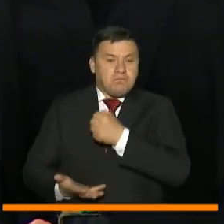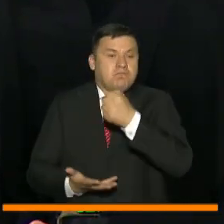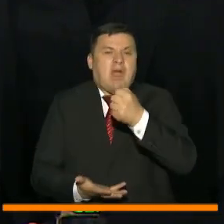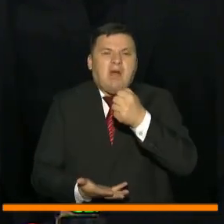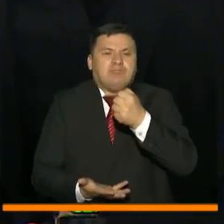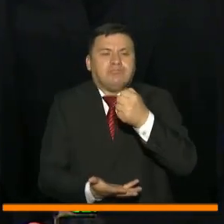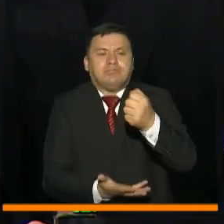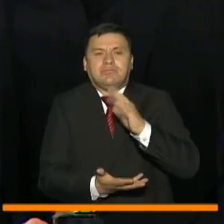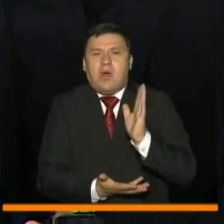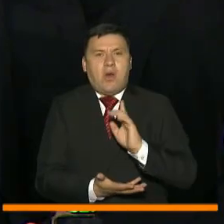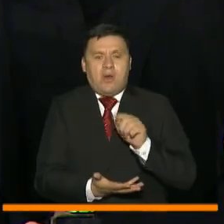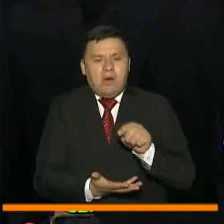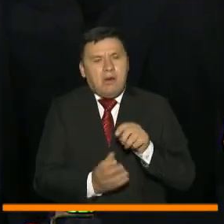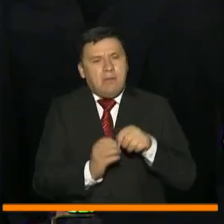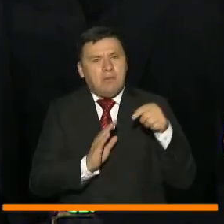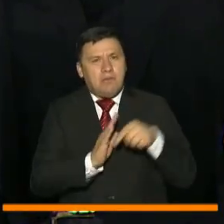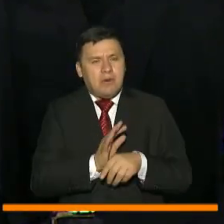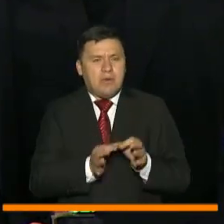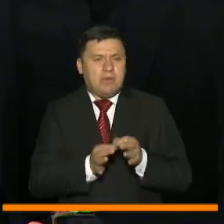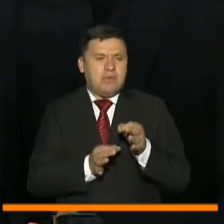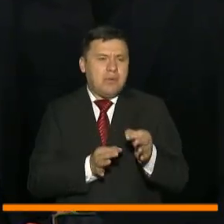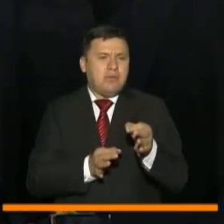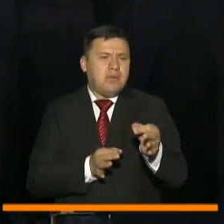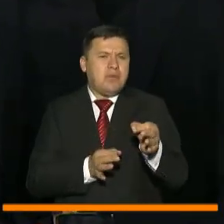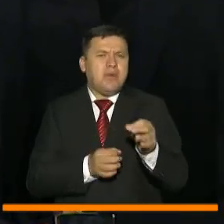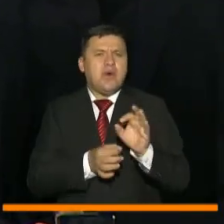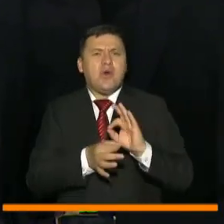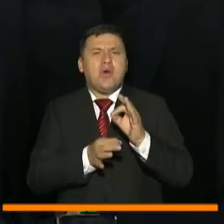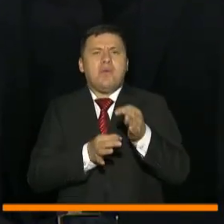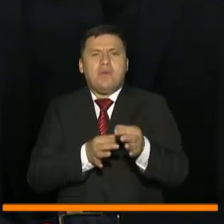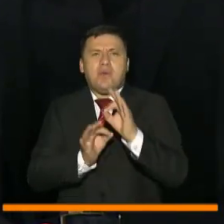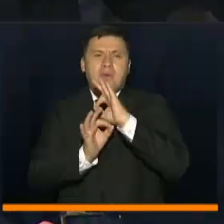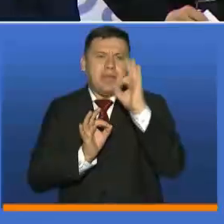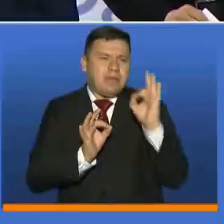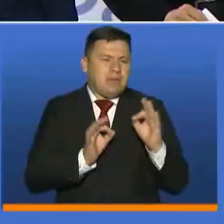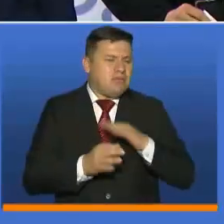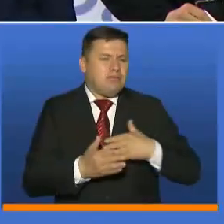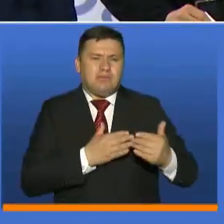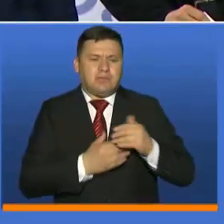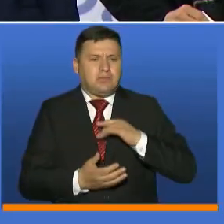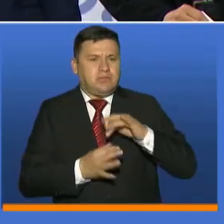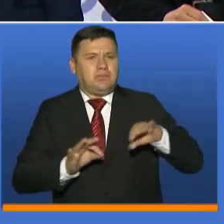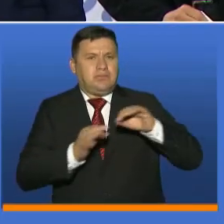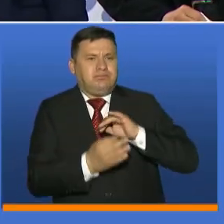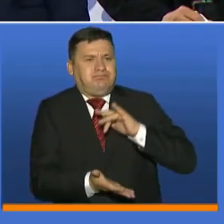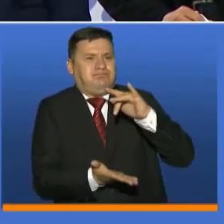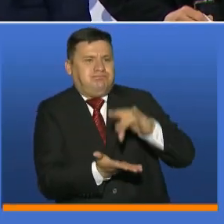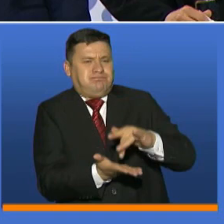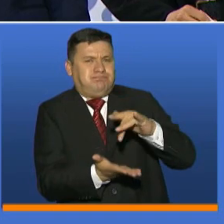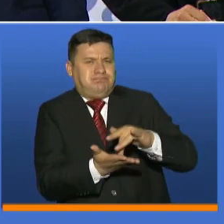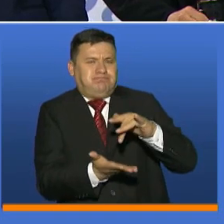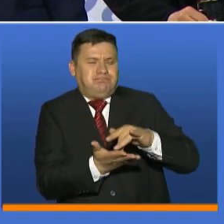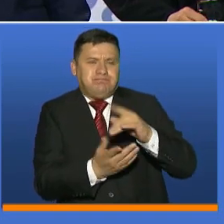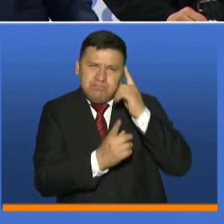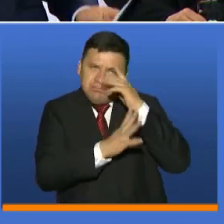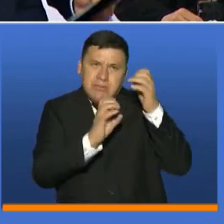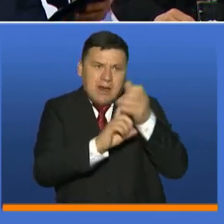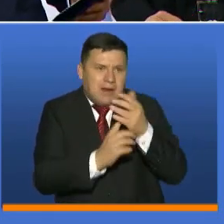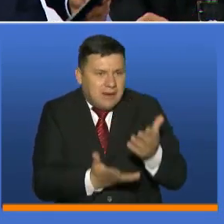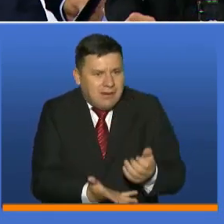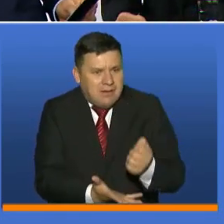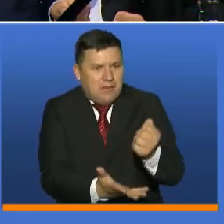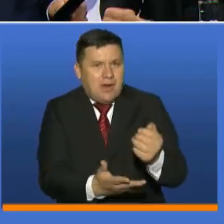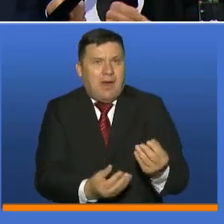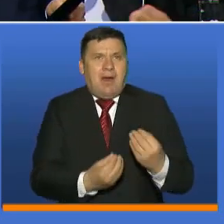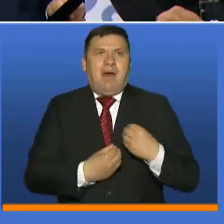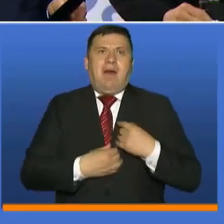humanitaria a una vereda, a un municipio, a cualquier departamento del país, es llevar esa presencia, es llevar ese mensaje de esperanza, es llevar